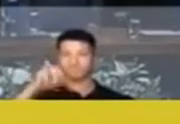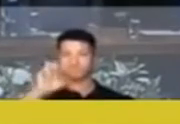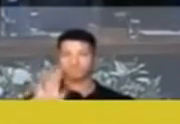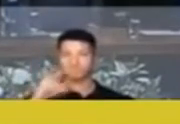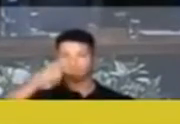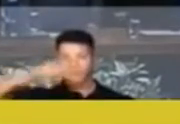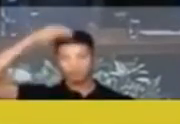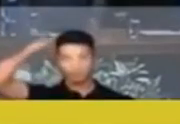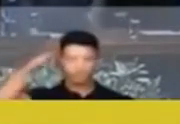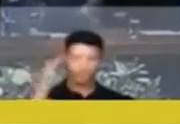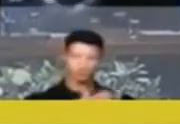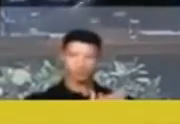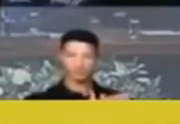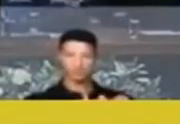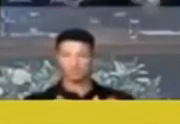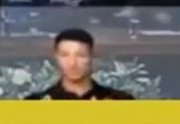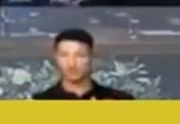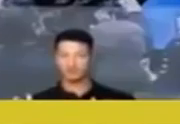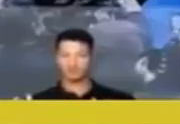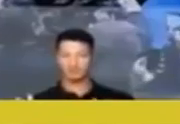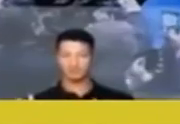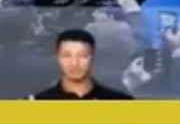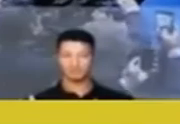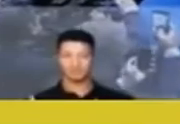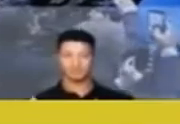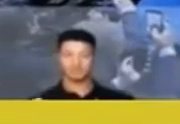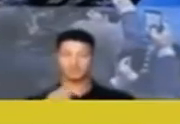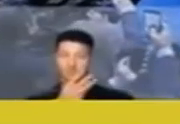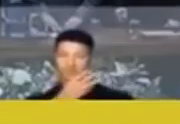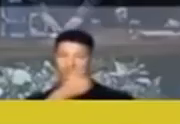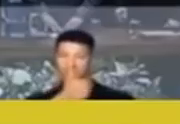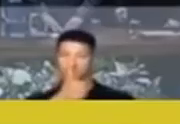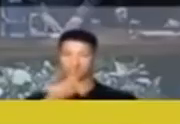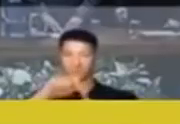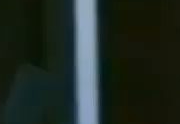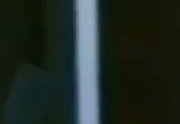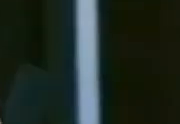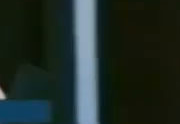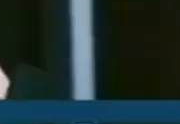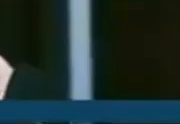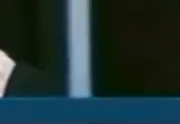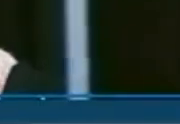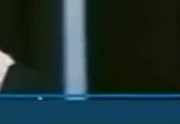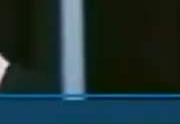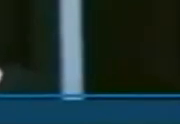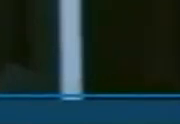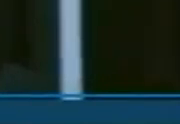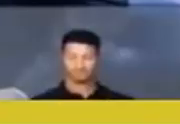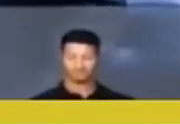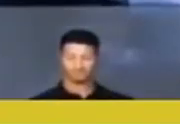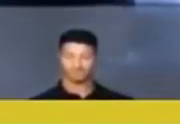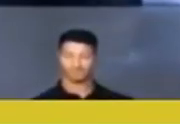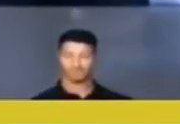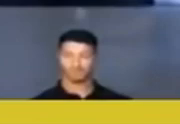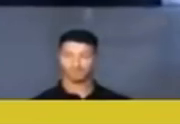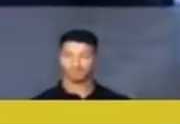cargo sin un solo voto, tras un golpe parlamentario que destituyó a la legítima presidenta Dilma Rousseff. Temer solo